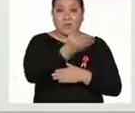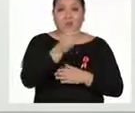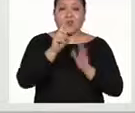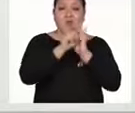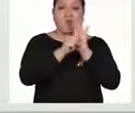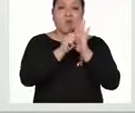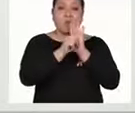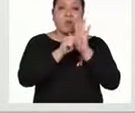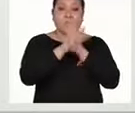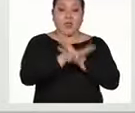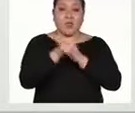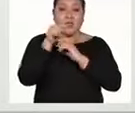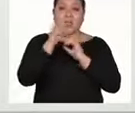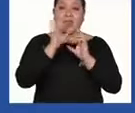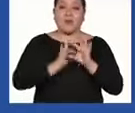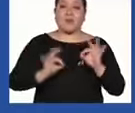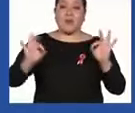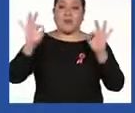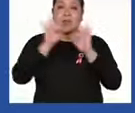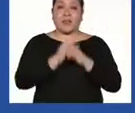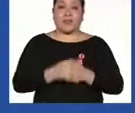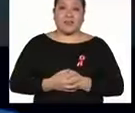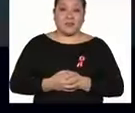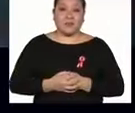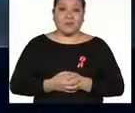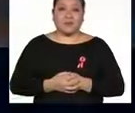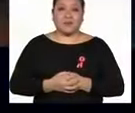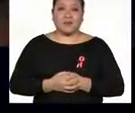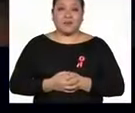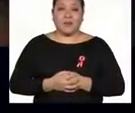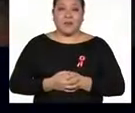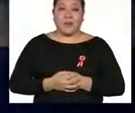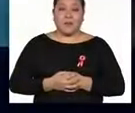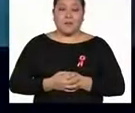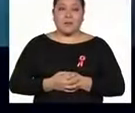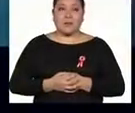un video muy importante.